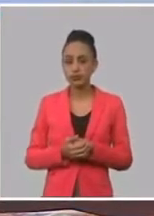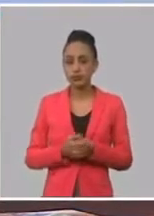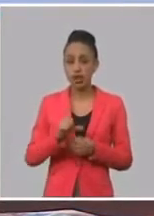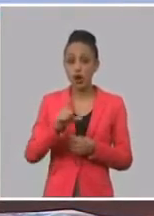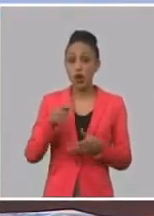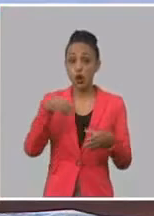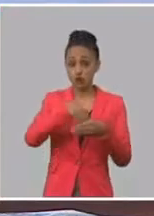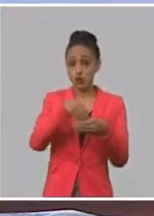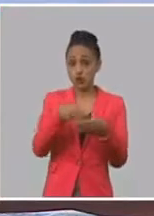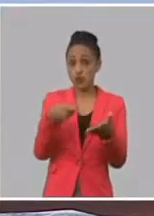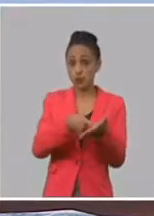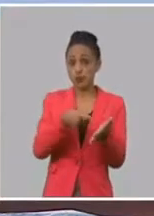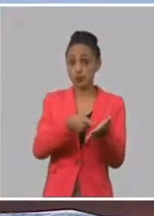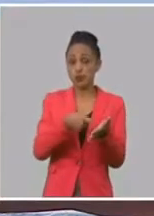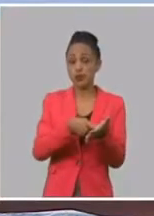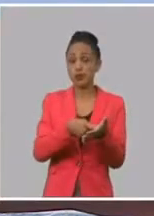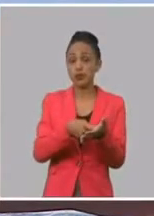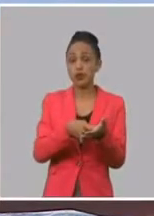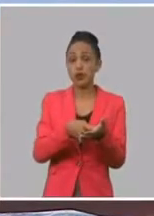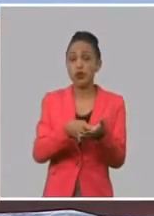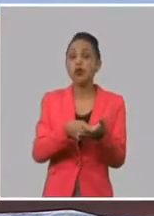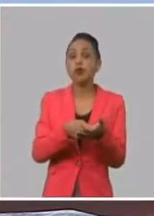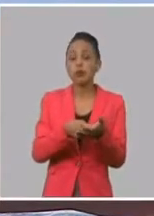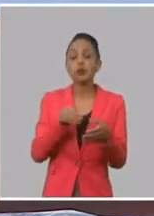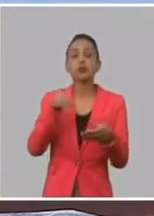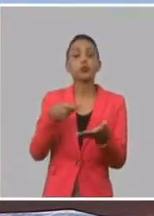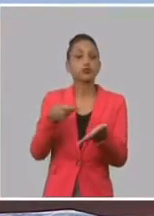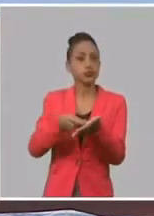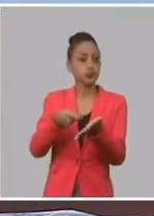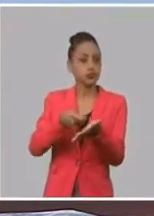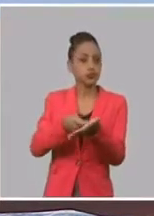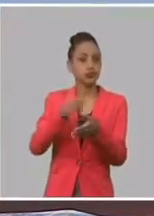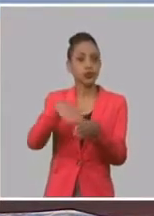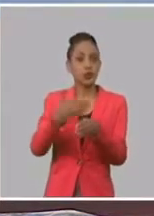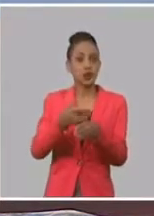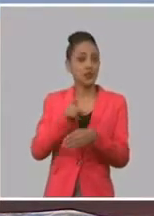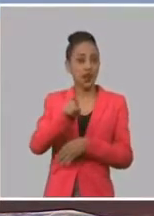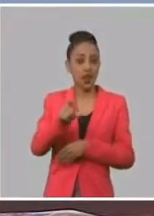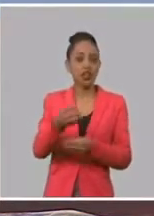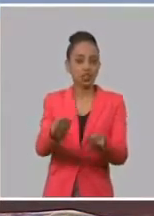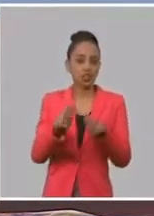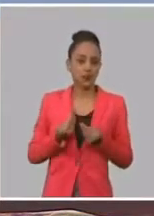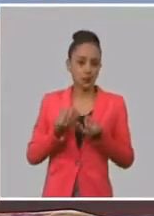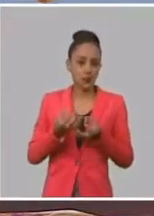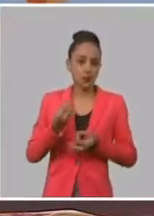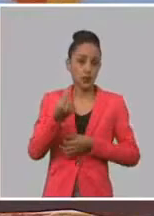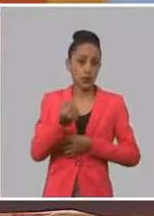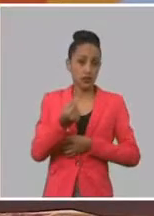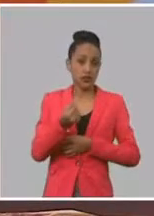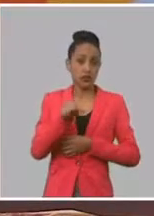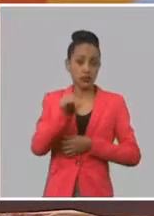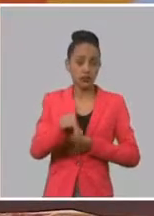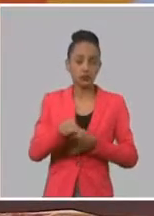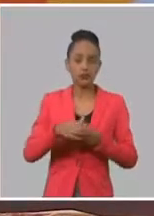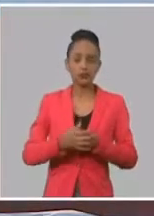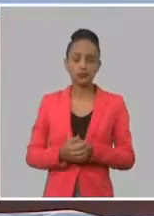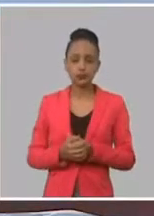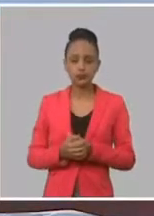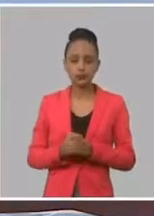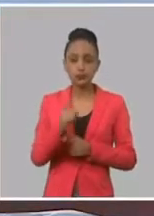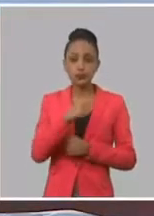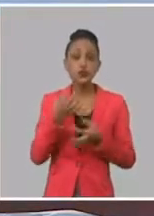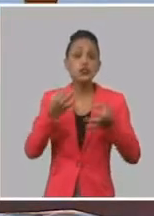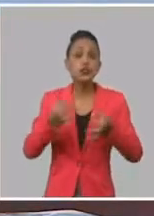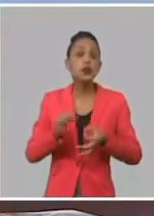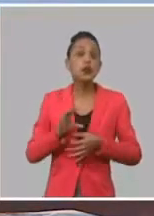además se revierte a favor del de la propia persona que realiza el aporte el impuesto también es un aporte que se realiza por el beneficio colectivo nosotros